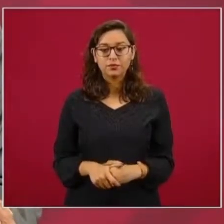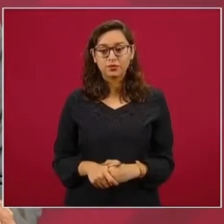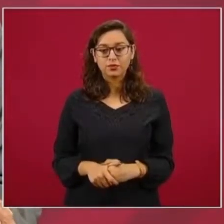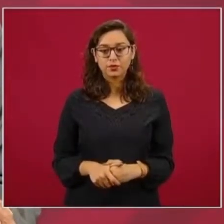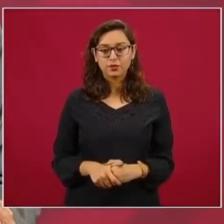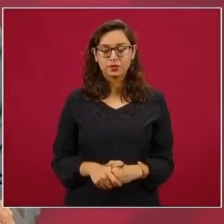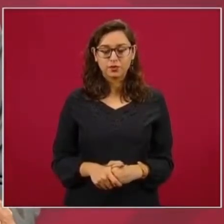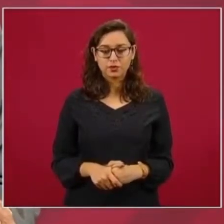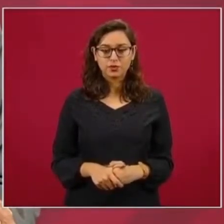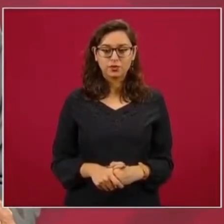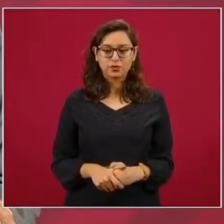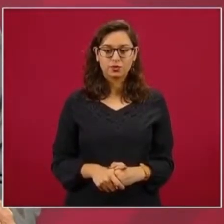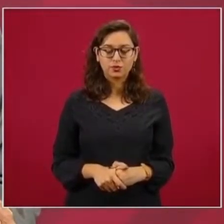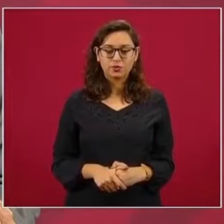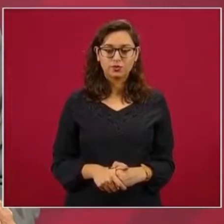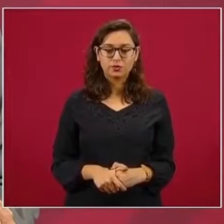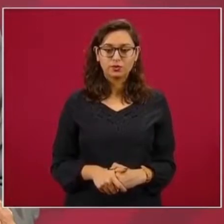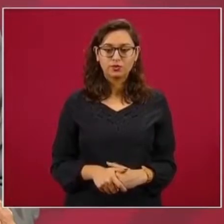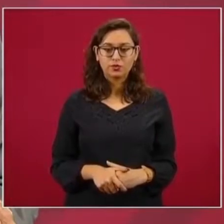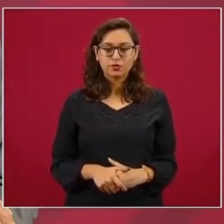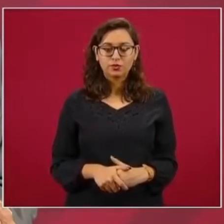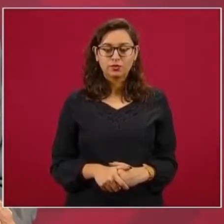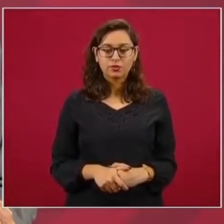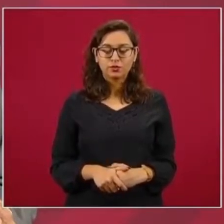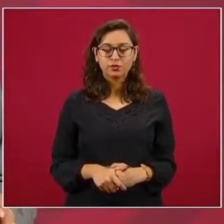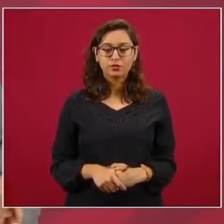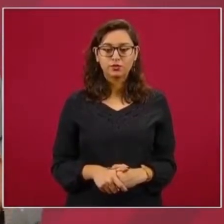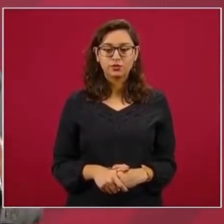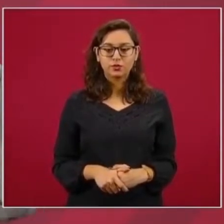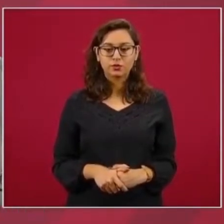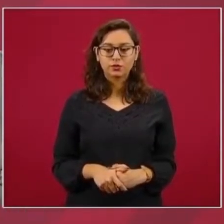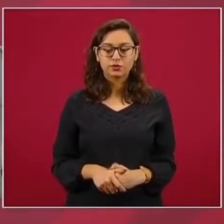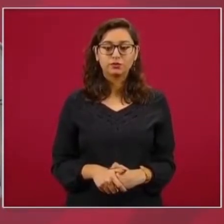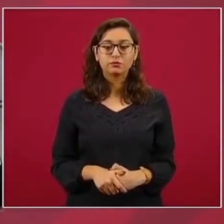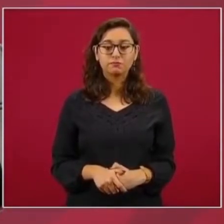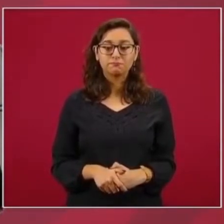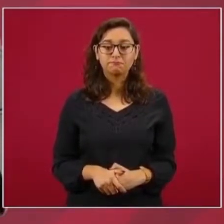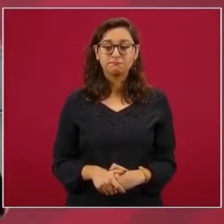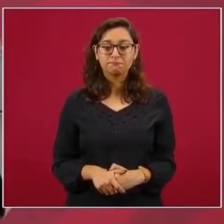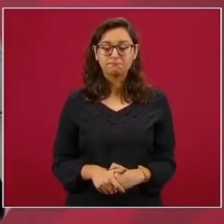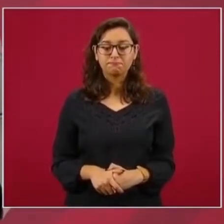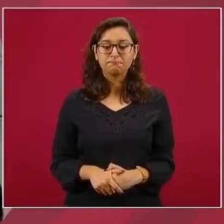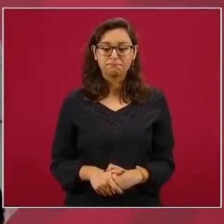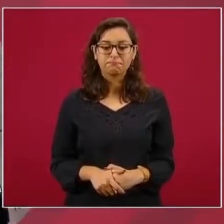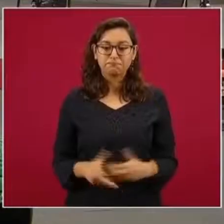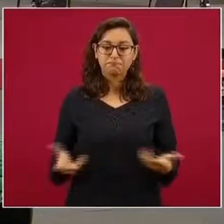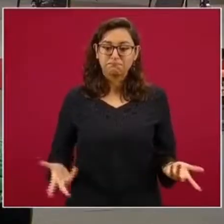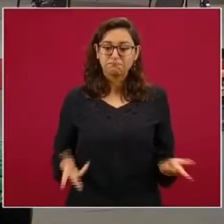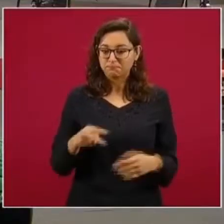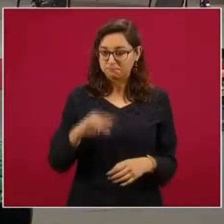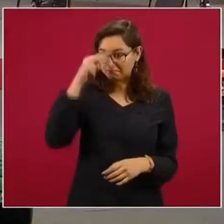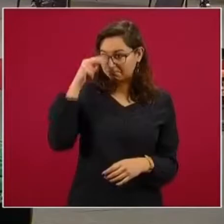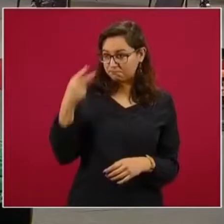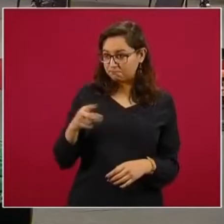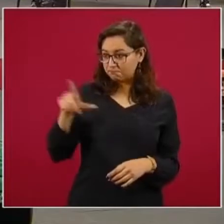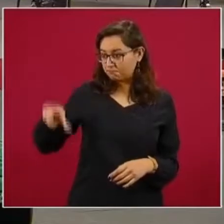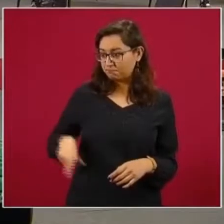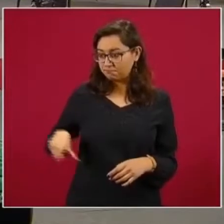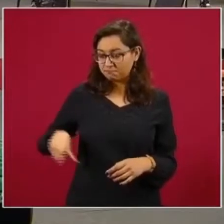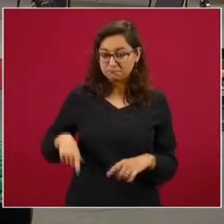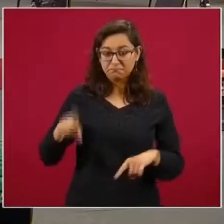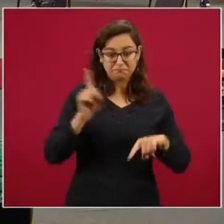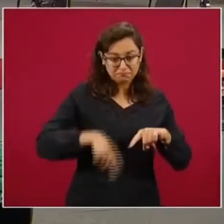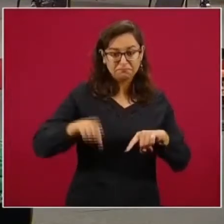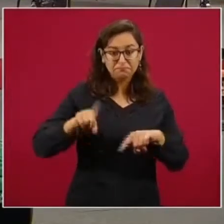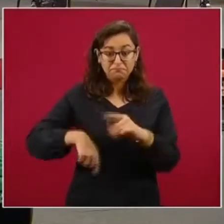Y vamos a terminar de purificar la vida pública. Todos estos